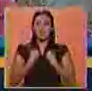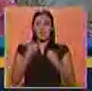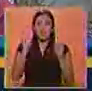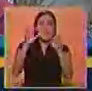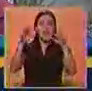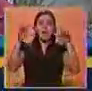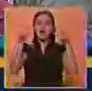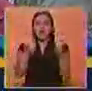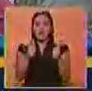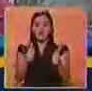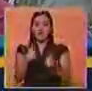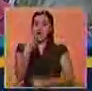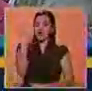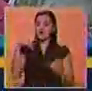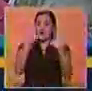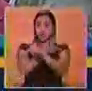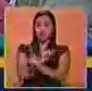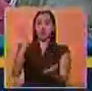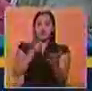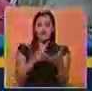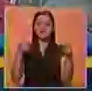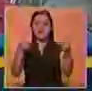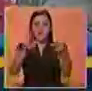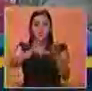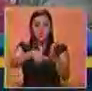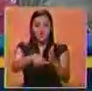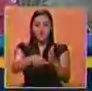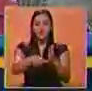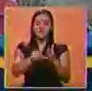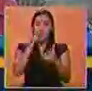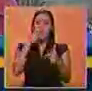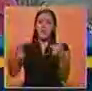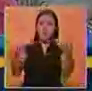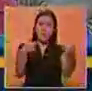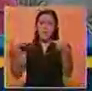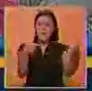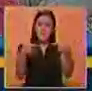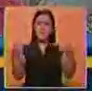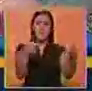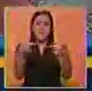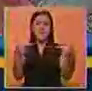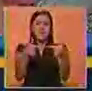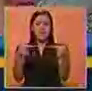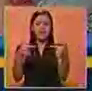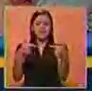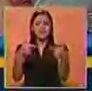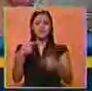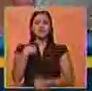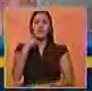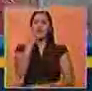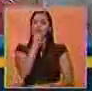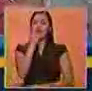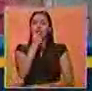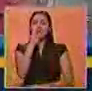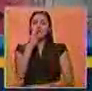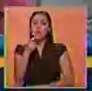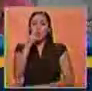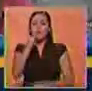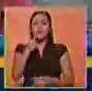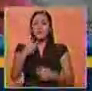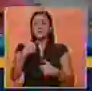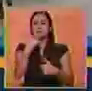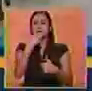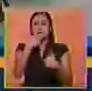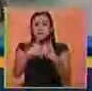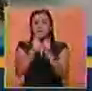atraco a diario. Anoche justamente me fueron a atacar también y tuve que pelear con el ladrón. Y no, salí un poco lesionado aquí del labio, pero es